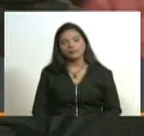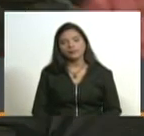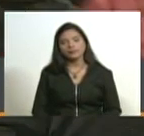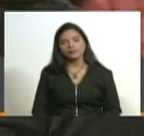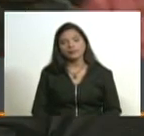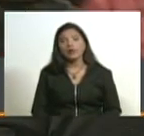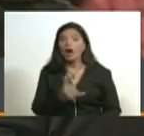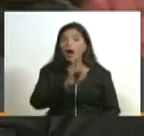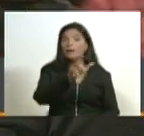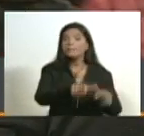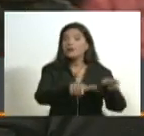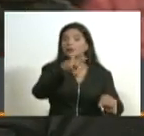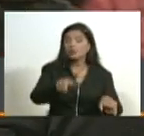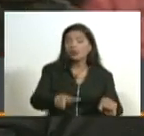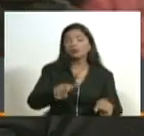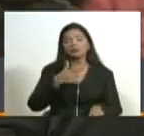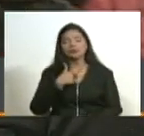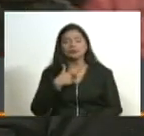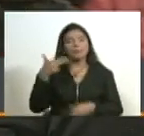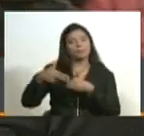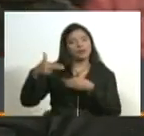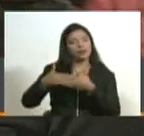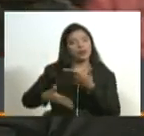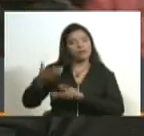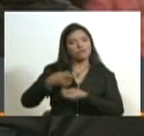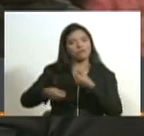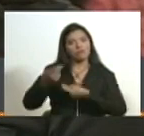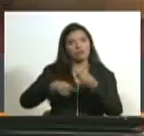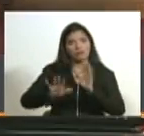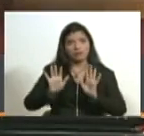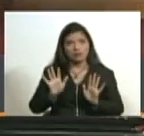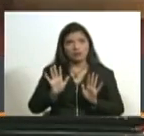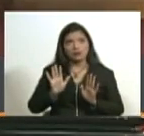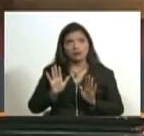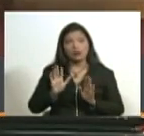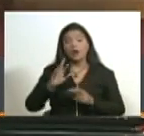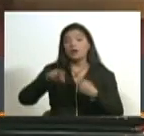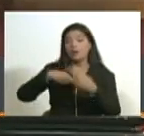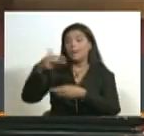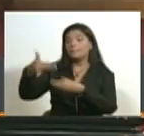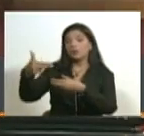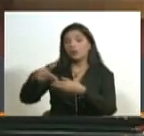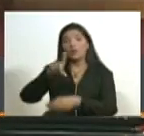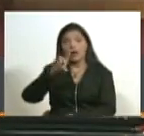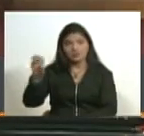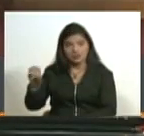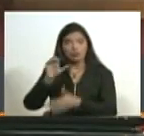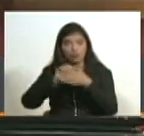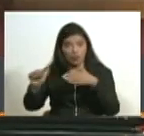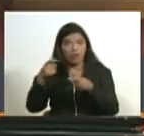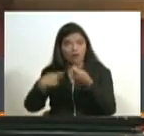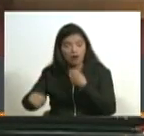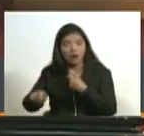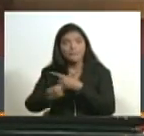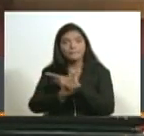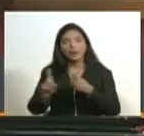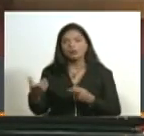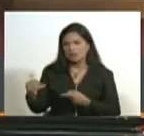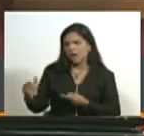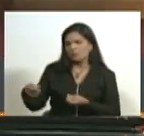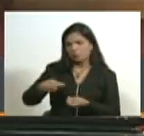Hay gente que está con el petróleo, saca tus propias conclusiones. Con perdón, con la revolución, si el petróleo está a 100. Y si tienen privilegios,